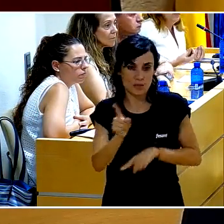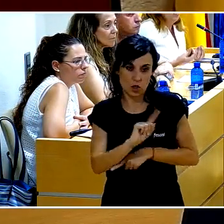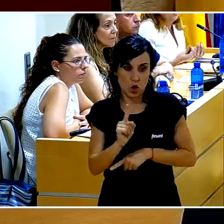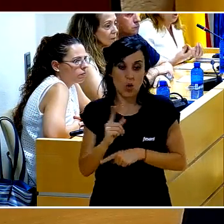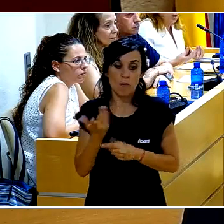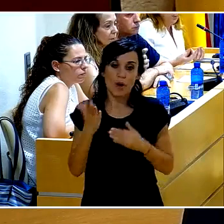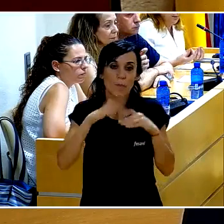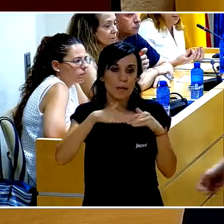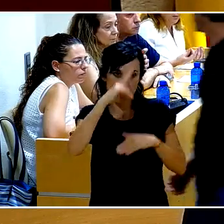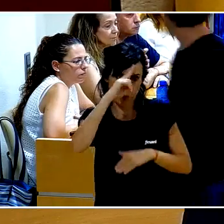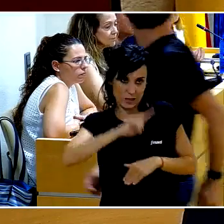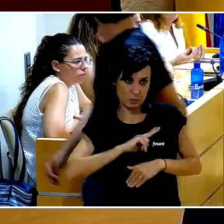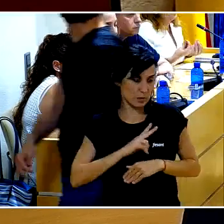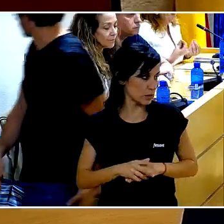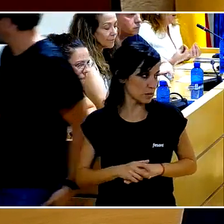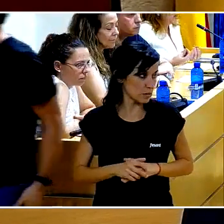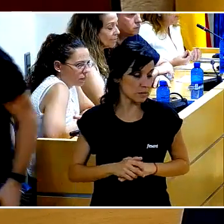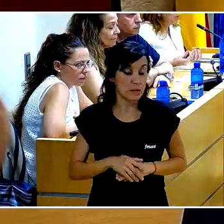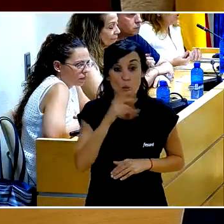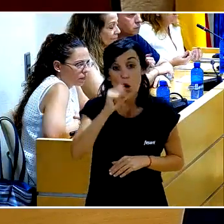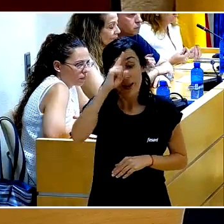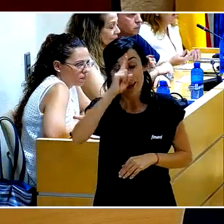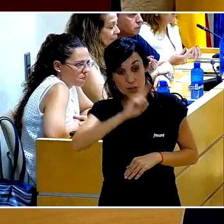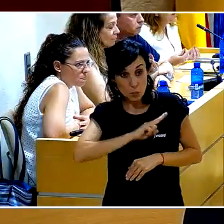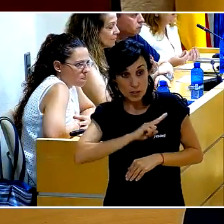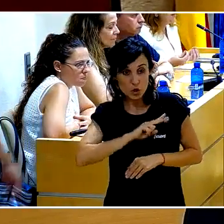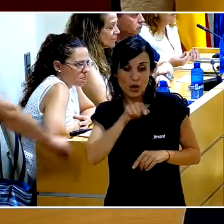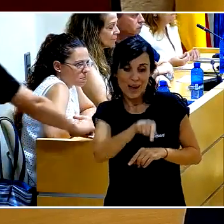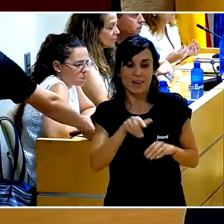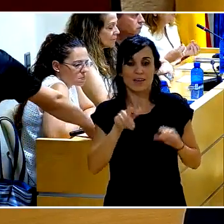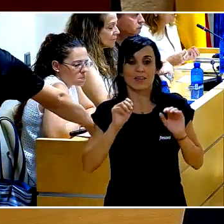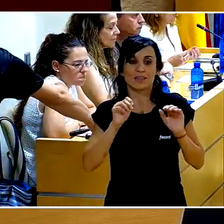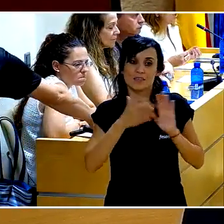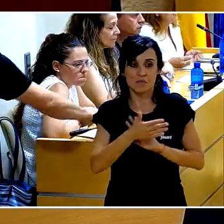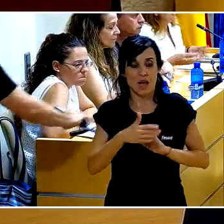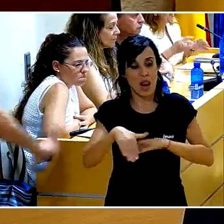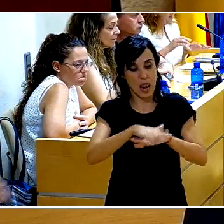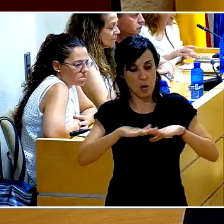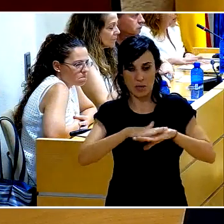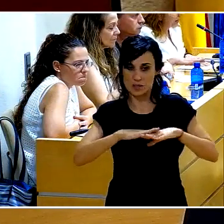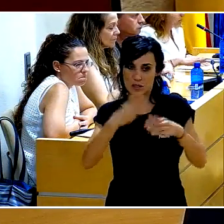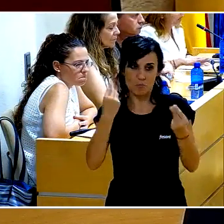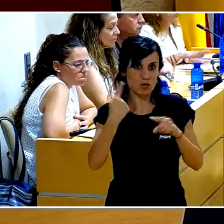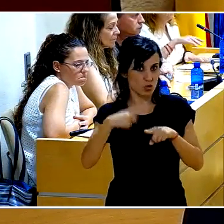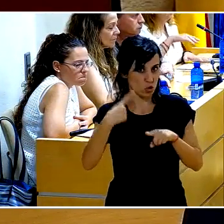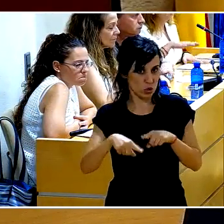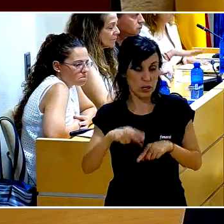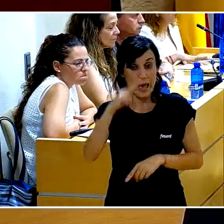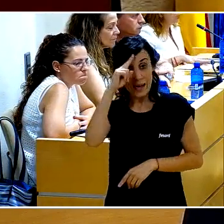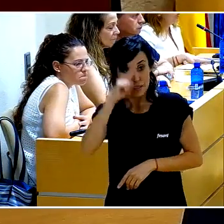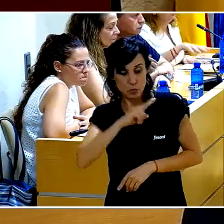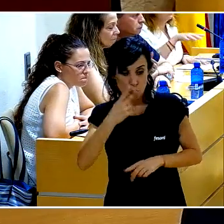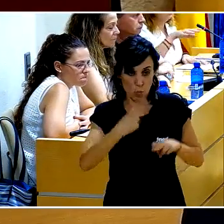mínimo que nos respete, porque en el respeto está la base de muchas cosas, del respeto político, del